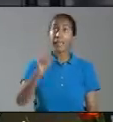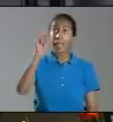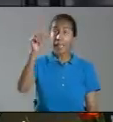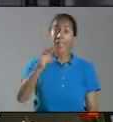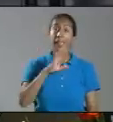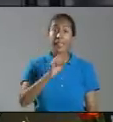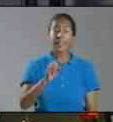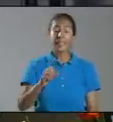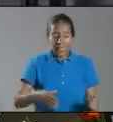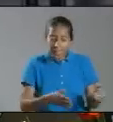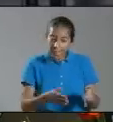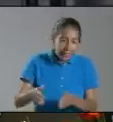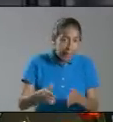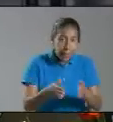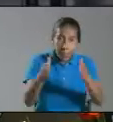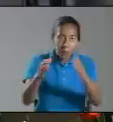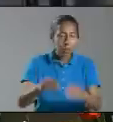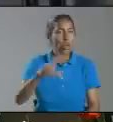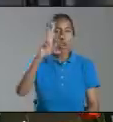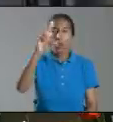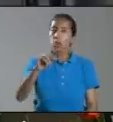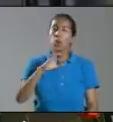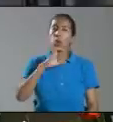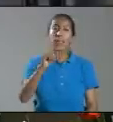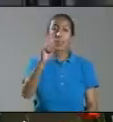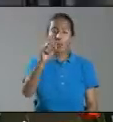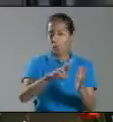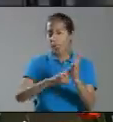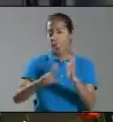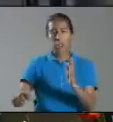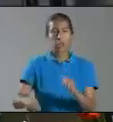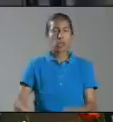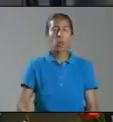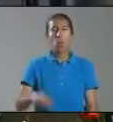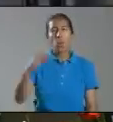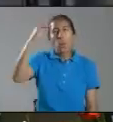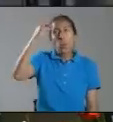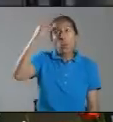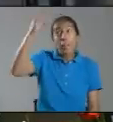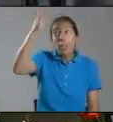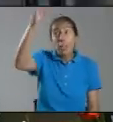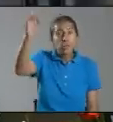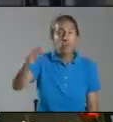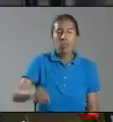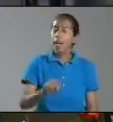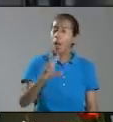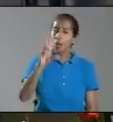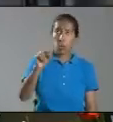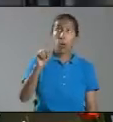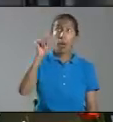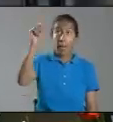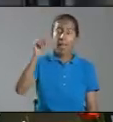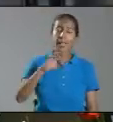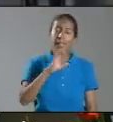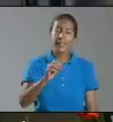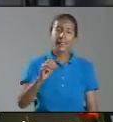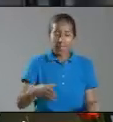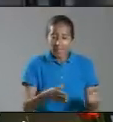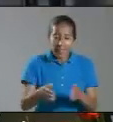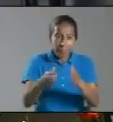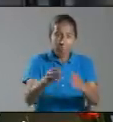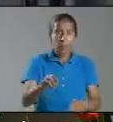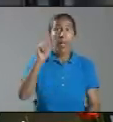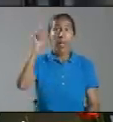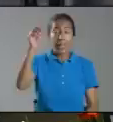camino. No es una religión, no es una filosofía, Él es el camino. Pero en ese camino